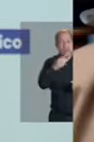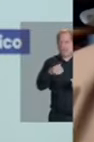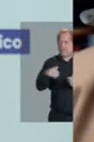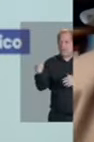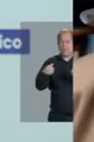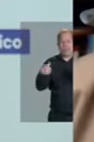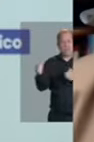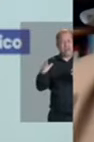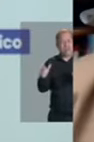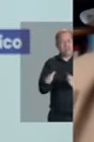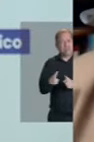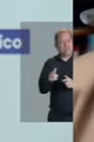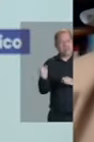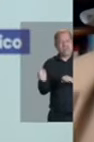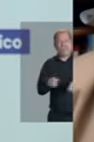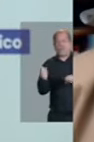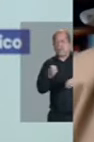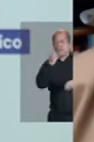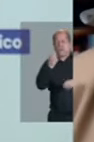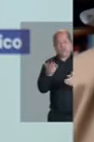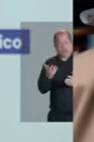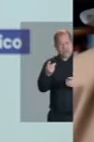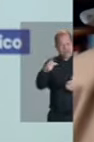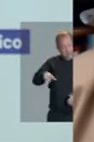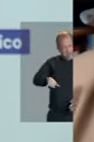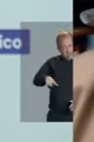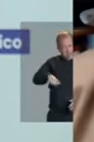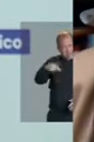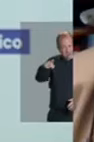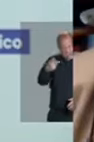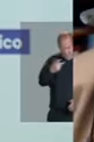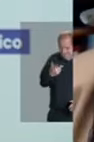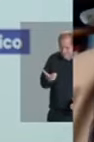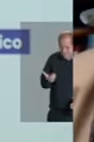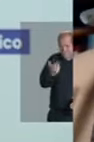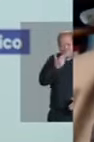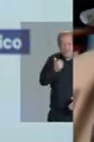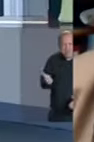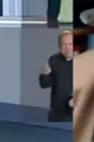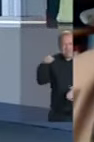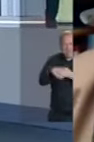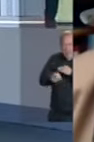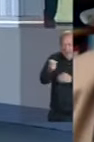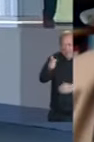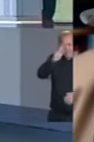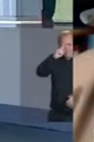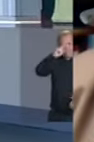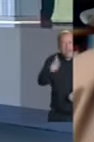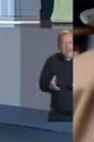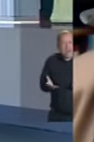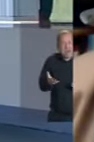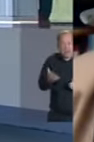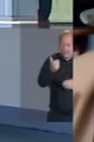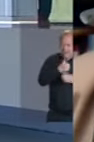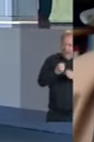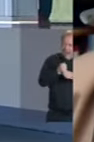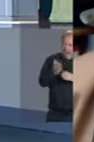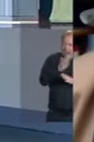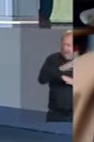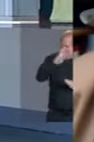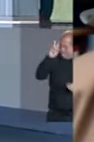años, que fue también una de las propuestas que llamaba mucho la atención anoche. Pero sí, ayer mismo se hicieron verificaciones por parte